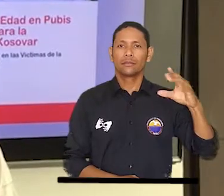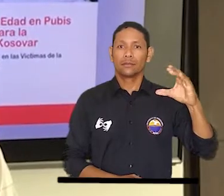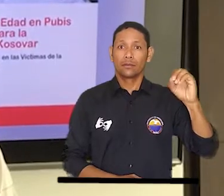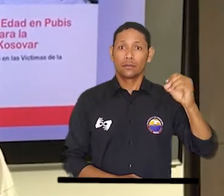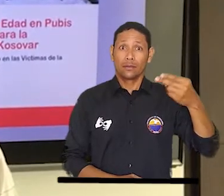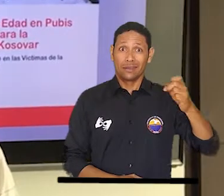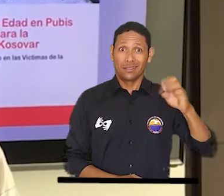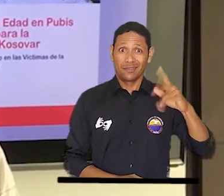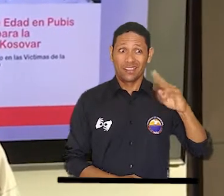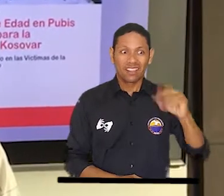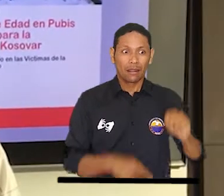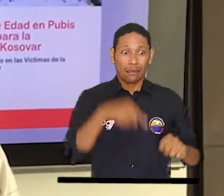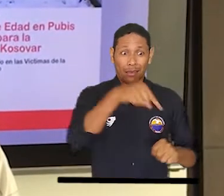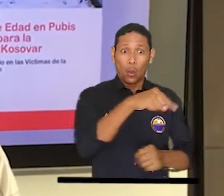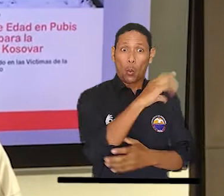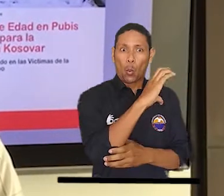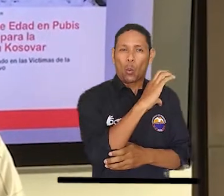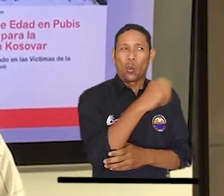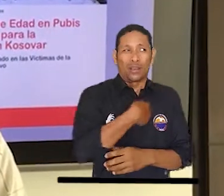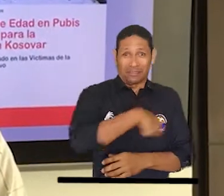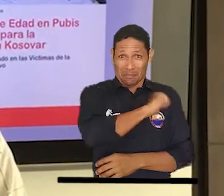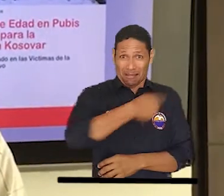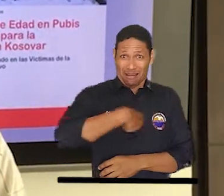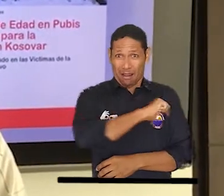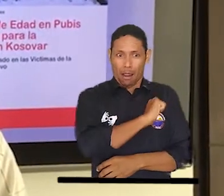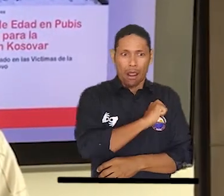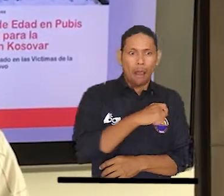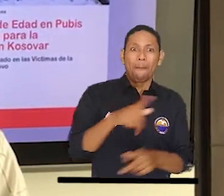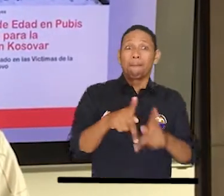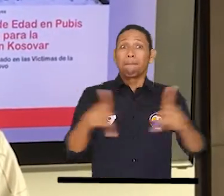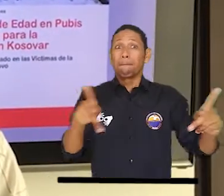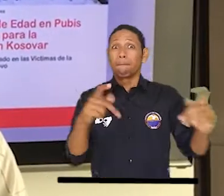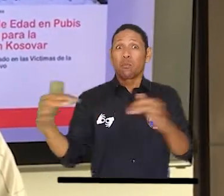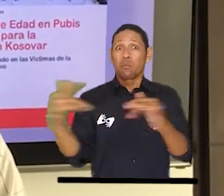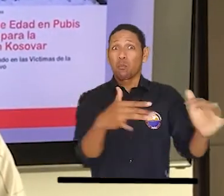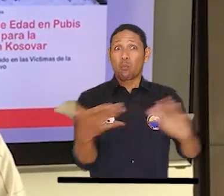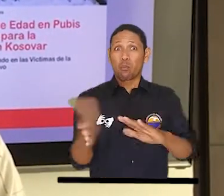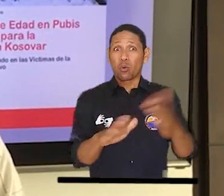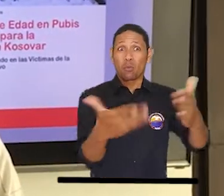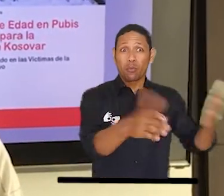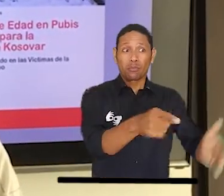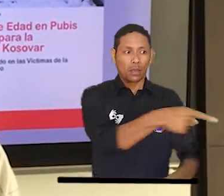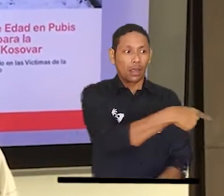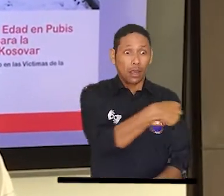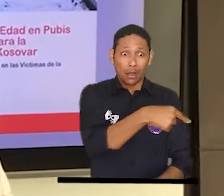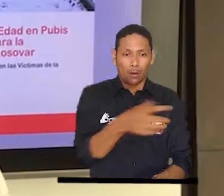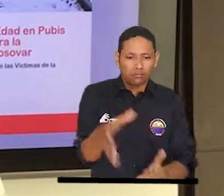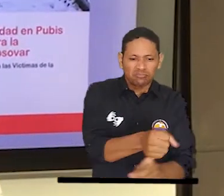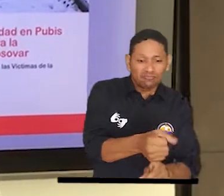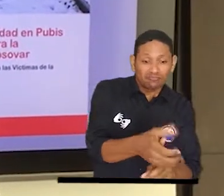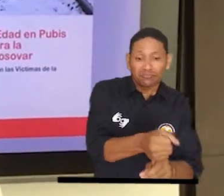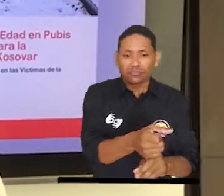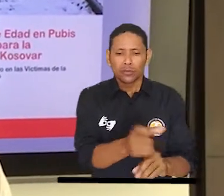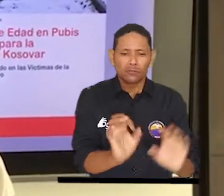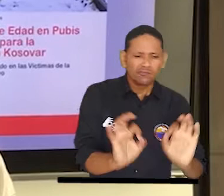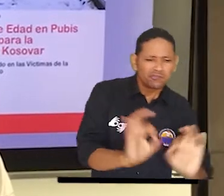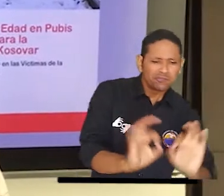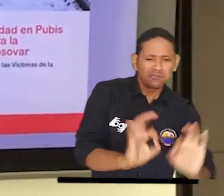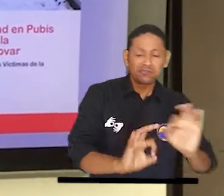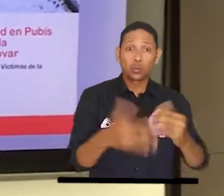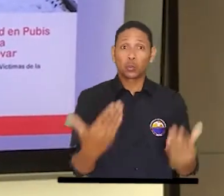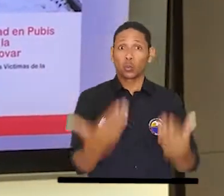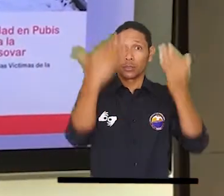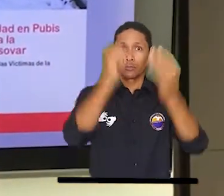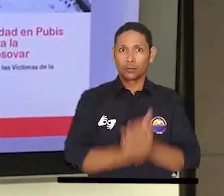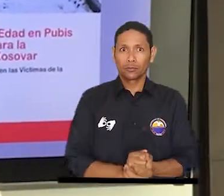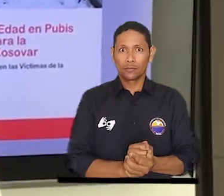dedicado su vida a la búsqueda de las personas desaparecidas en España a raíz de la Guerra Civil Española. Tenemos también a José Pablo Araíbar,